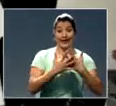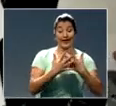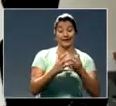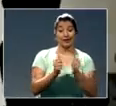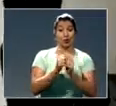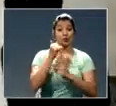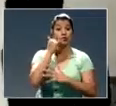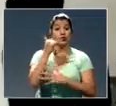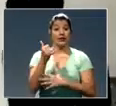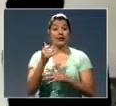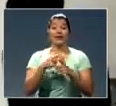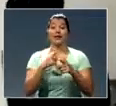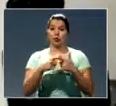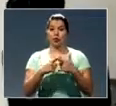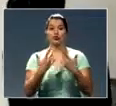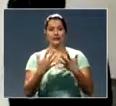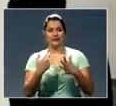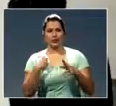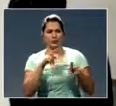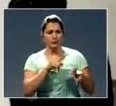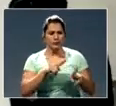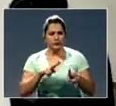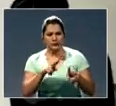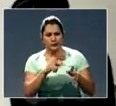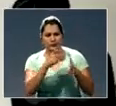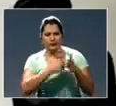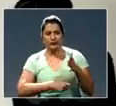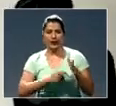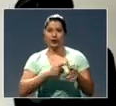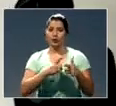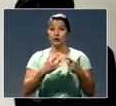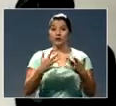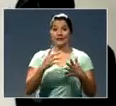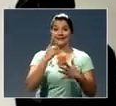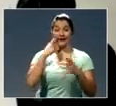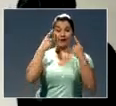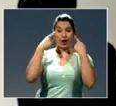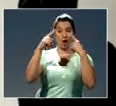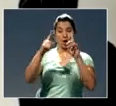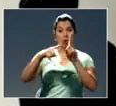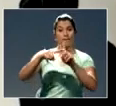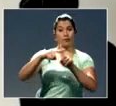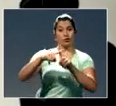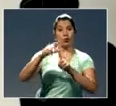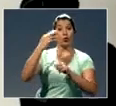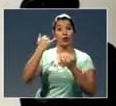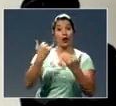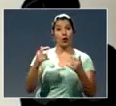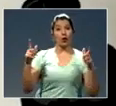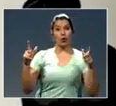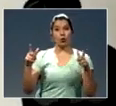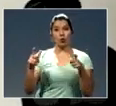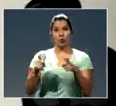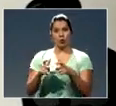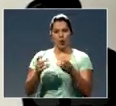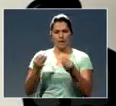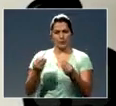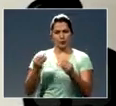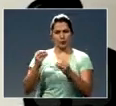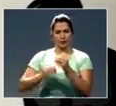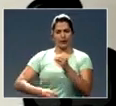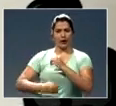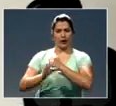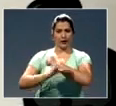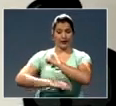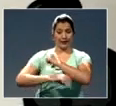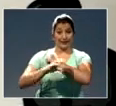pues, han venido reflejando resultados sumamente positivos en razón de que hemos encontrado una disminución significativa en el ingreso